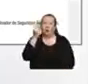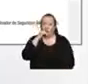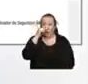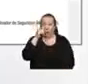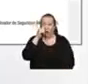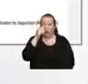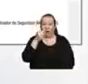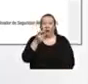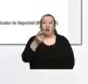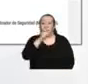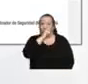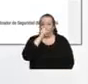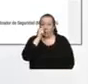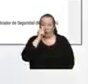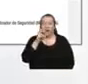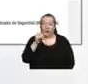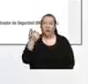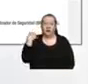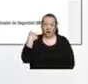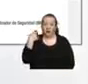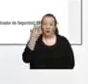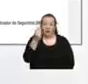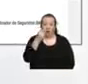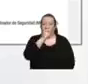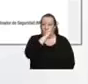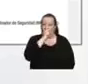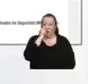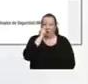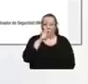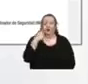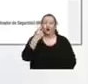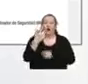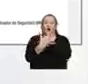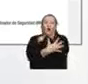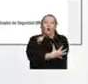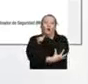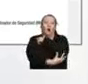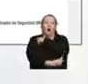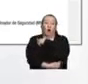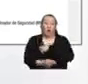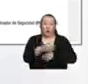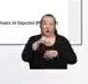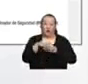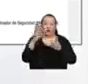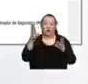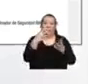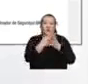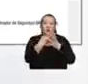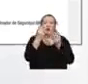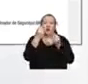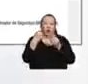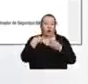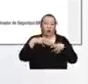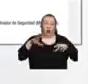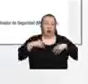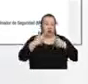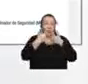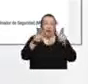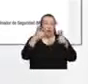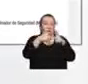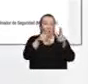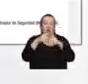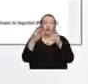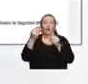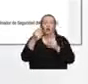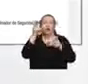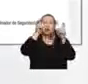no había fuman es la niña porque eran los pobres nada más que iba a ir yo di es indulto salieron miles de mulas gente